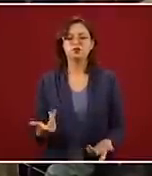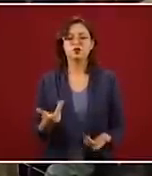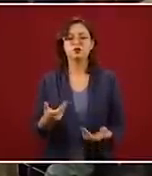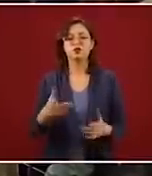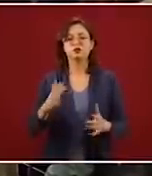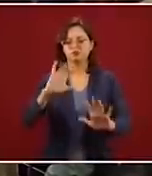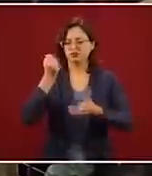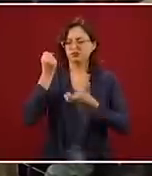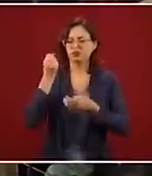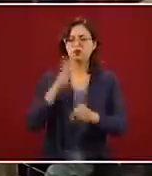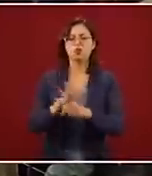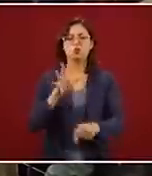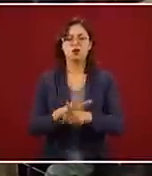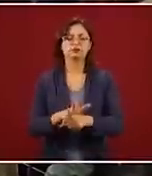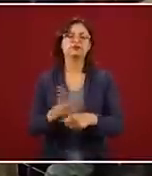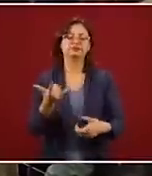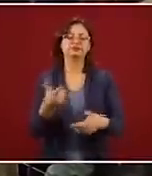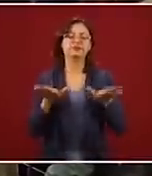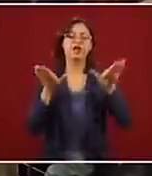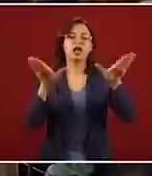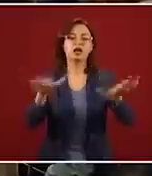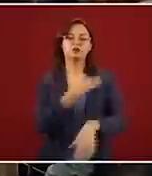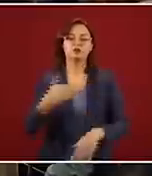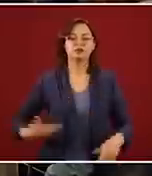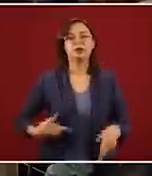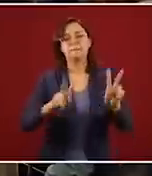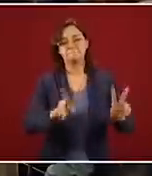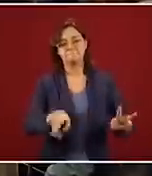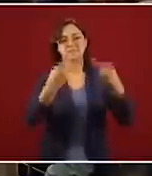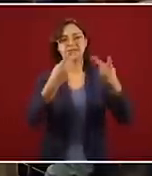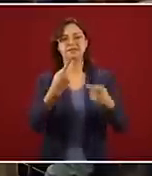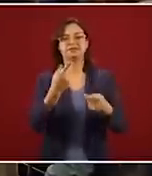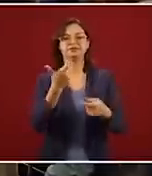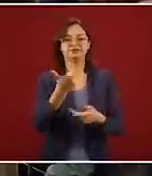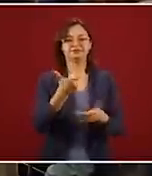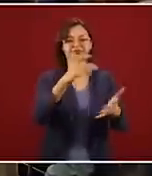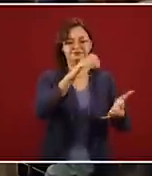avión presidencial. Desde luego, también para aclarar,